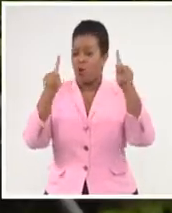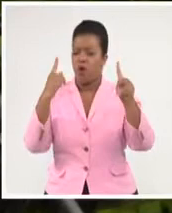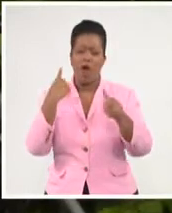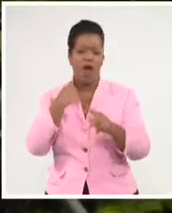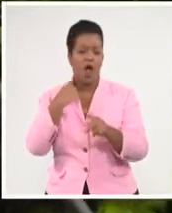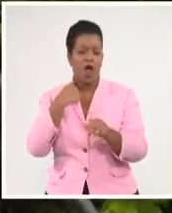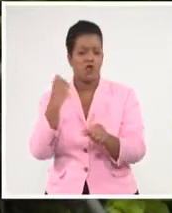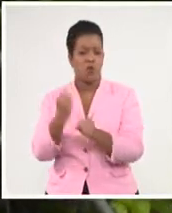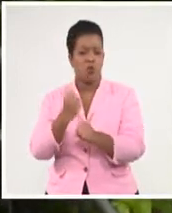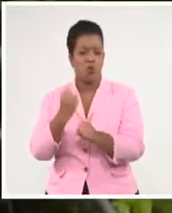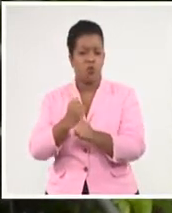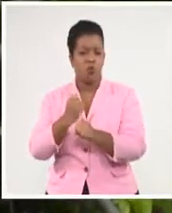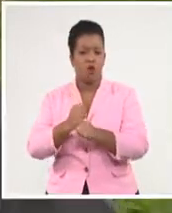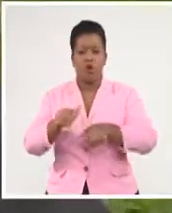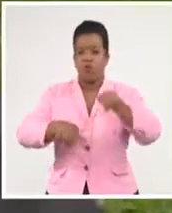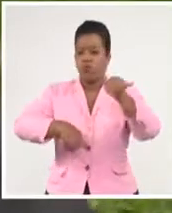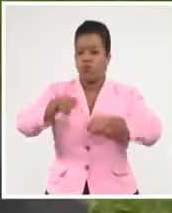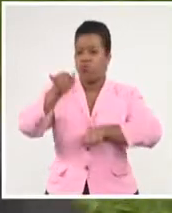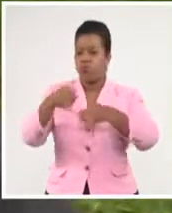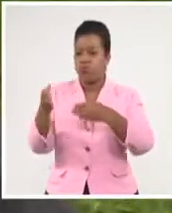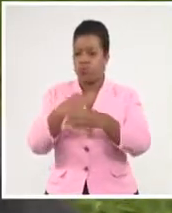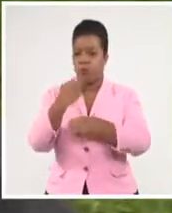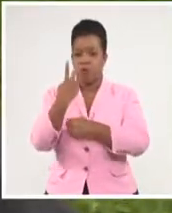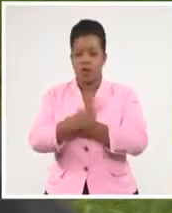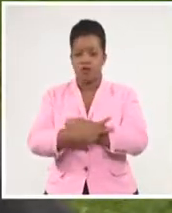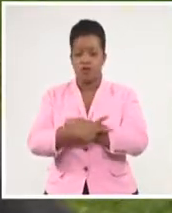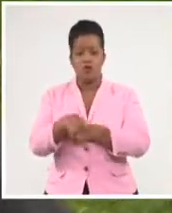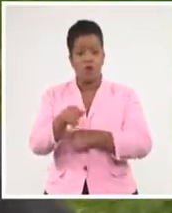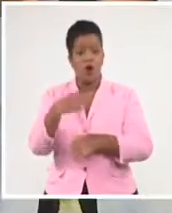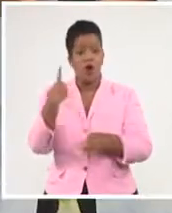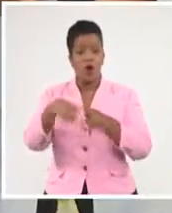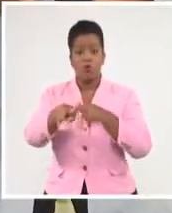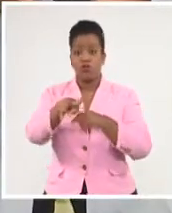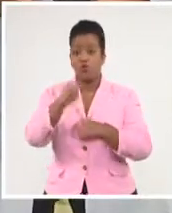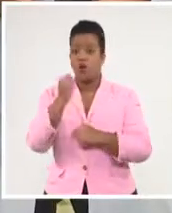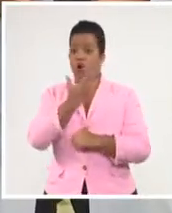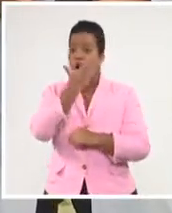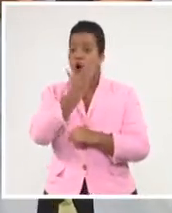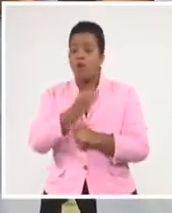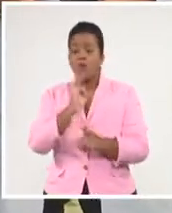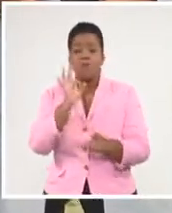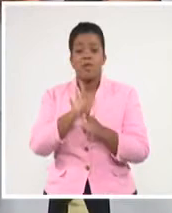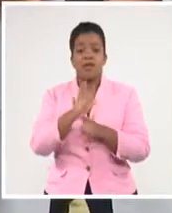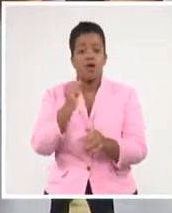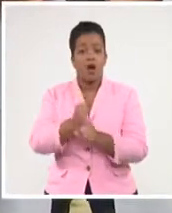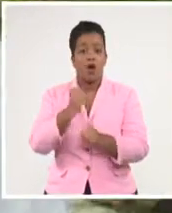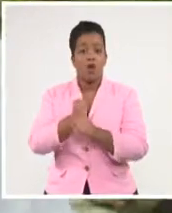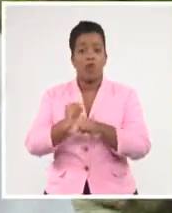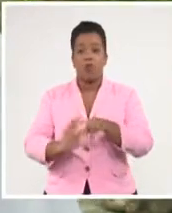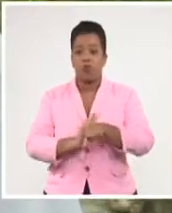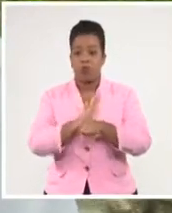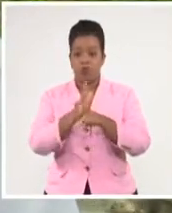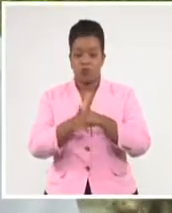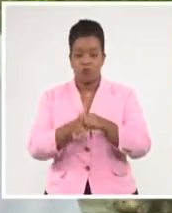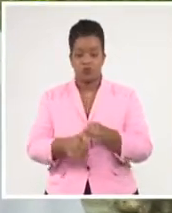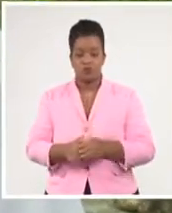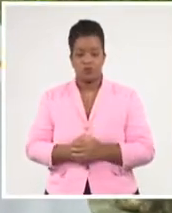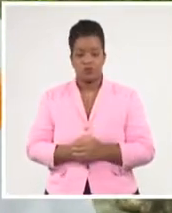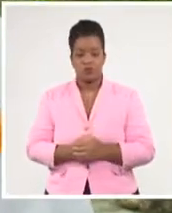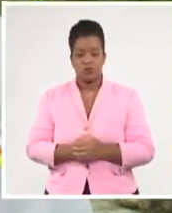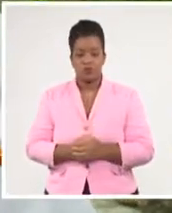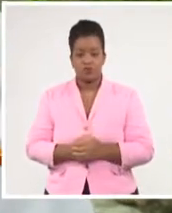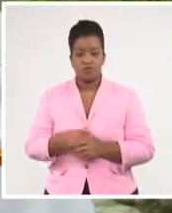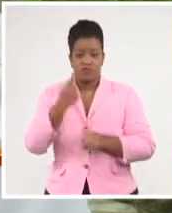cumplido misión internacionalista y a otros muy jóvenes que iniciaron su vida laboral en plena pandemia. Es una experiencia muy